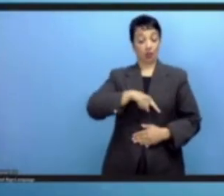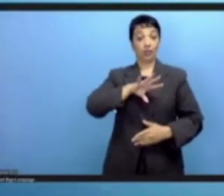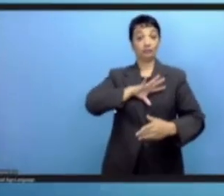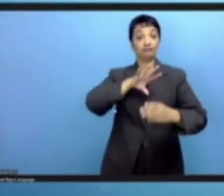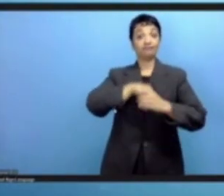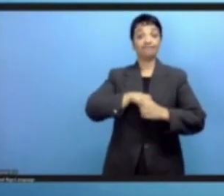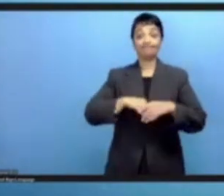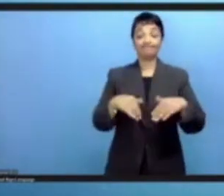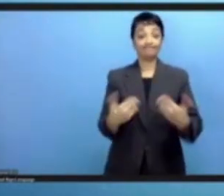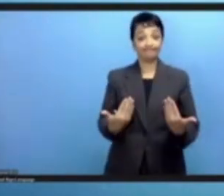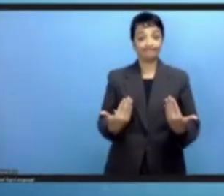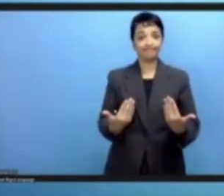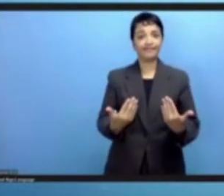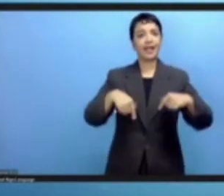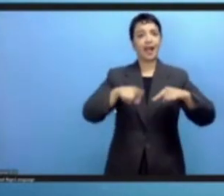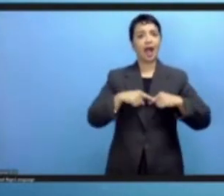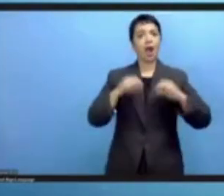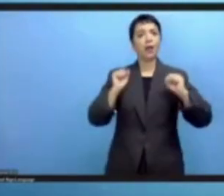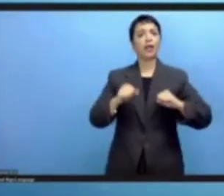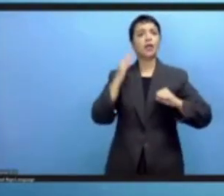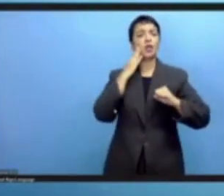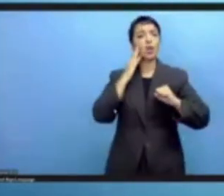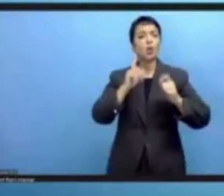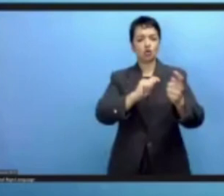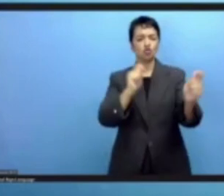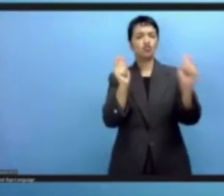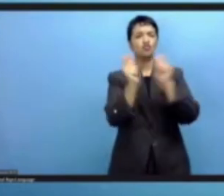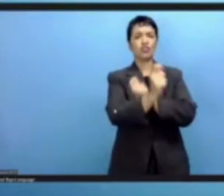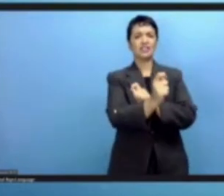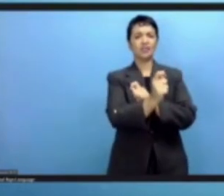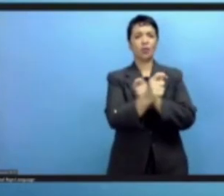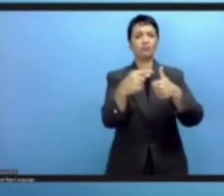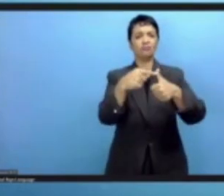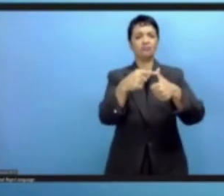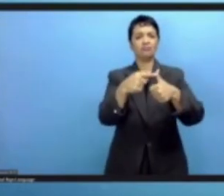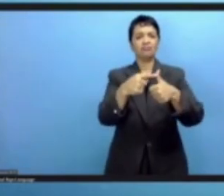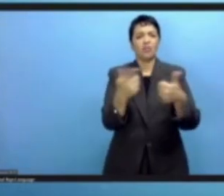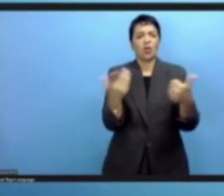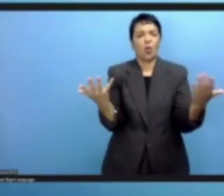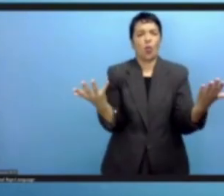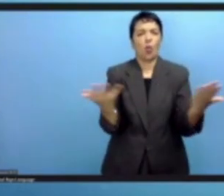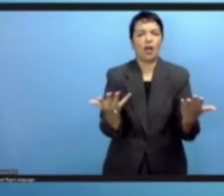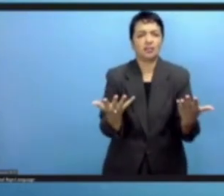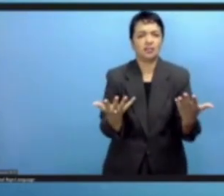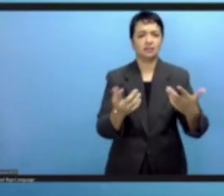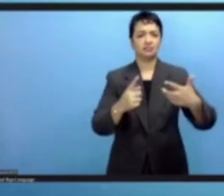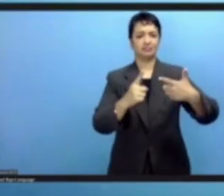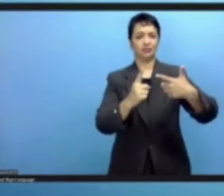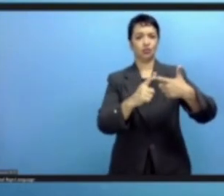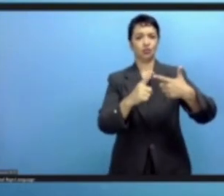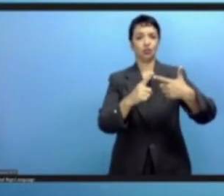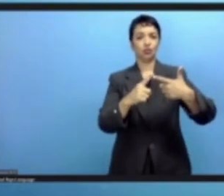transformarnos qué transformar Y cómo transformarlo